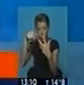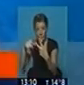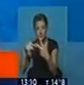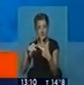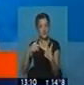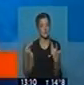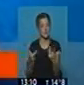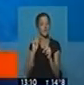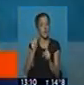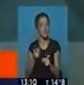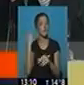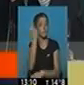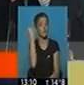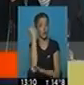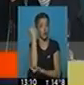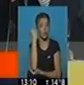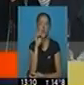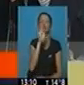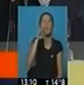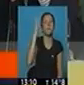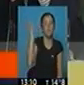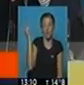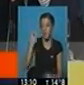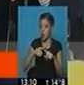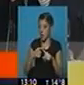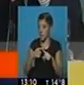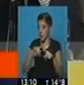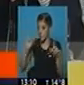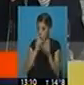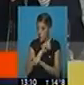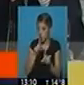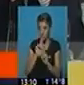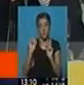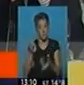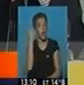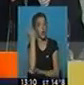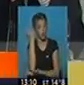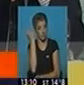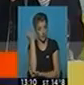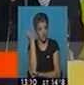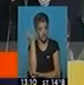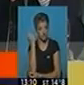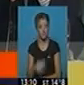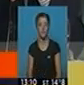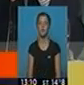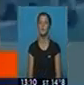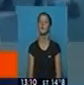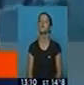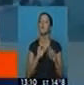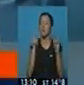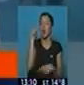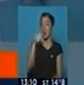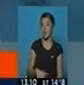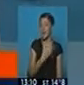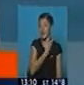economía, yo creo, no es solo ideología en lo que está pasando en Venezuela. Y por otro lado, la ineficiencia estatal, que hoy se transforma